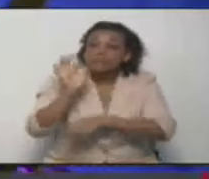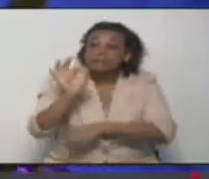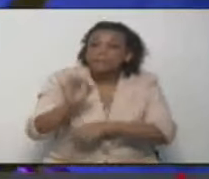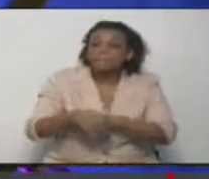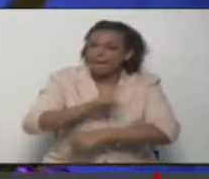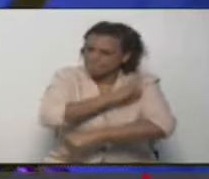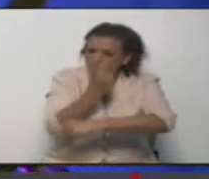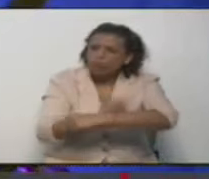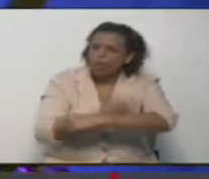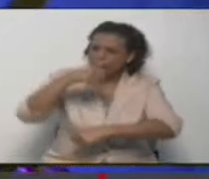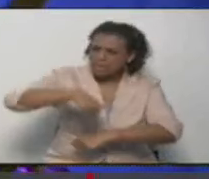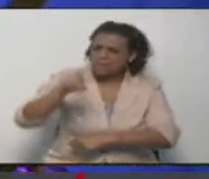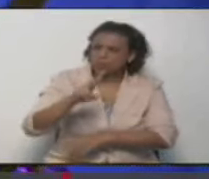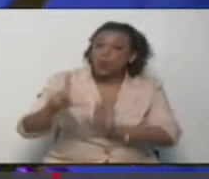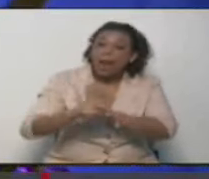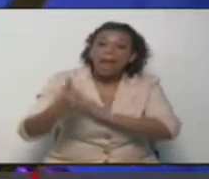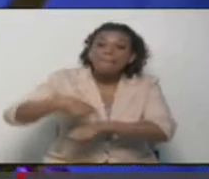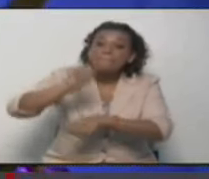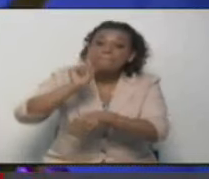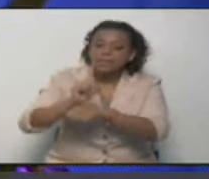poderosa que tenemos en Venezuela,